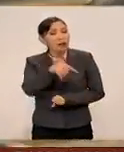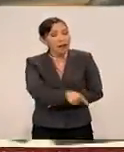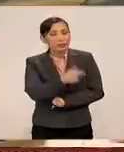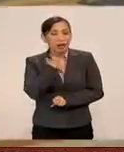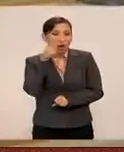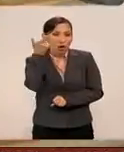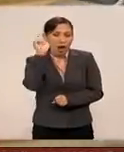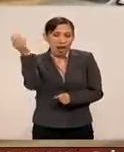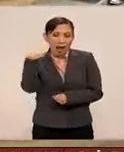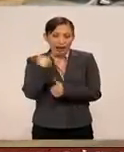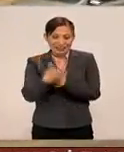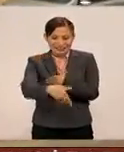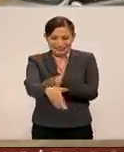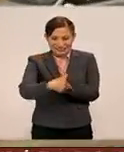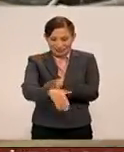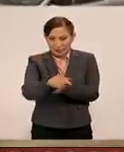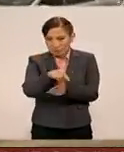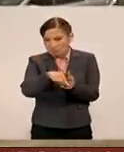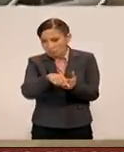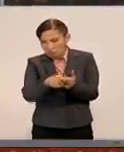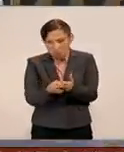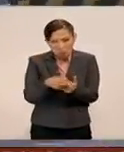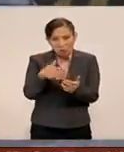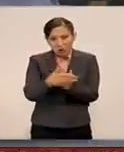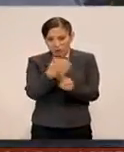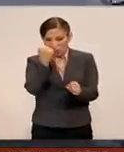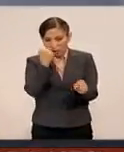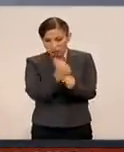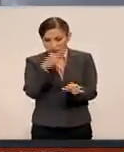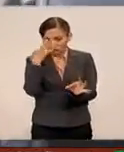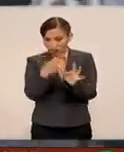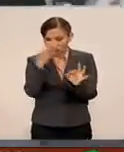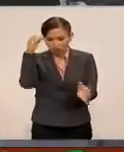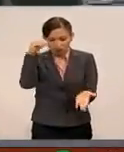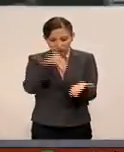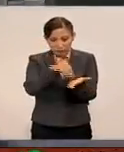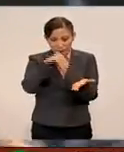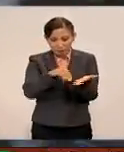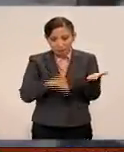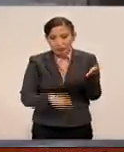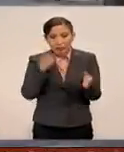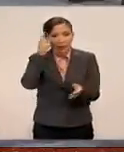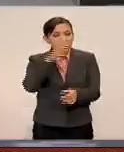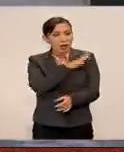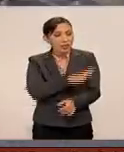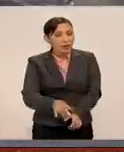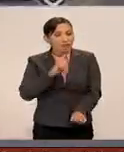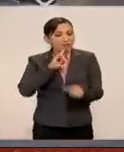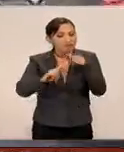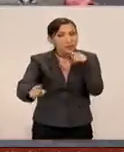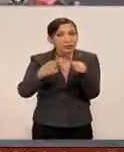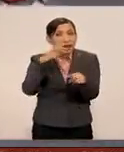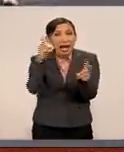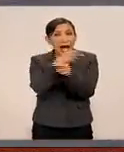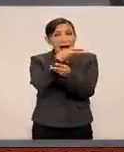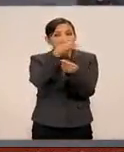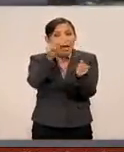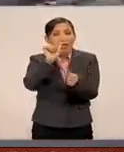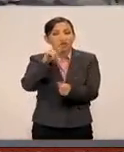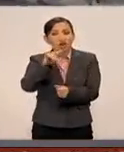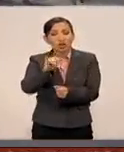espera tener esta medida a principios del próximo año. Por su parte, el director general de Gestión de Calidad del Aire,